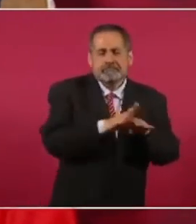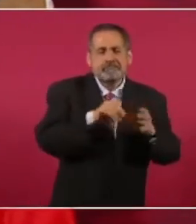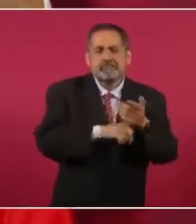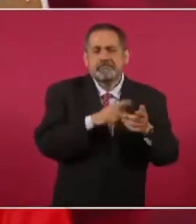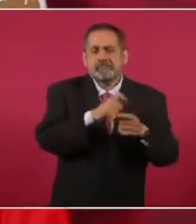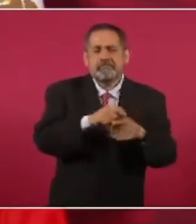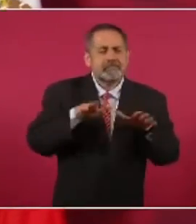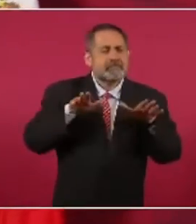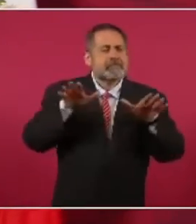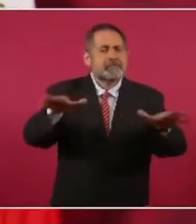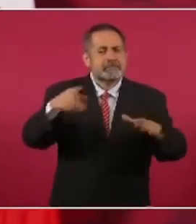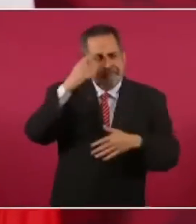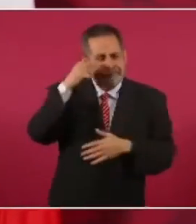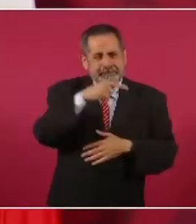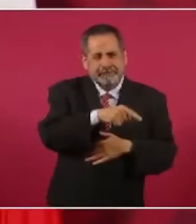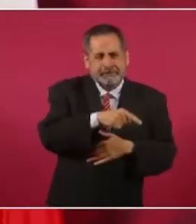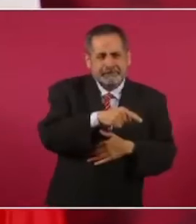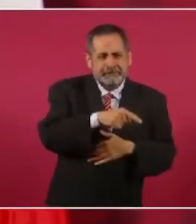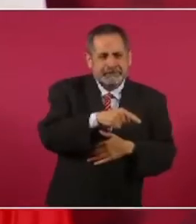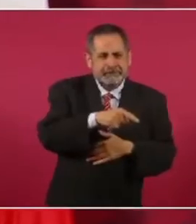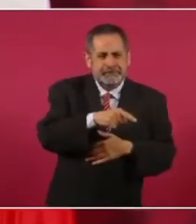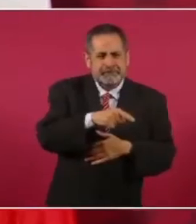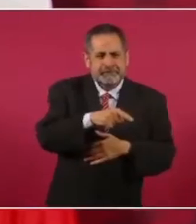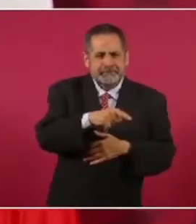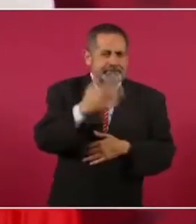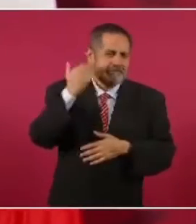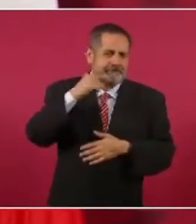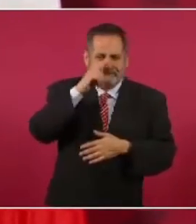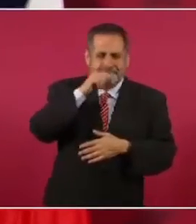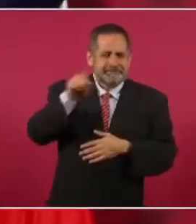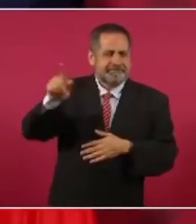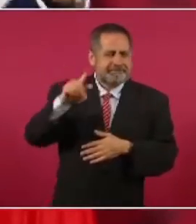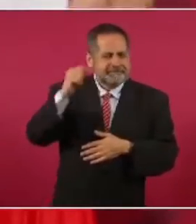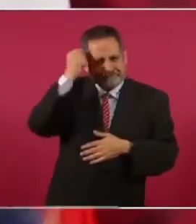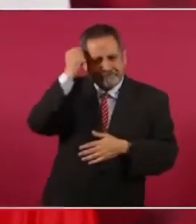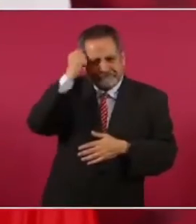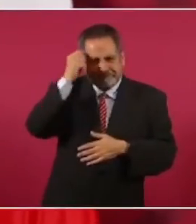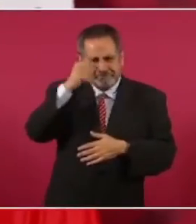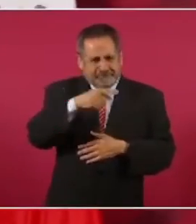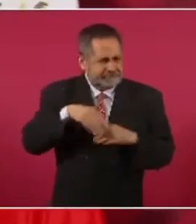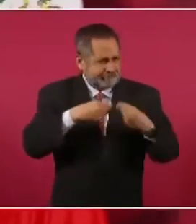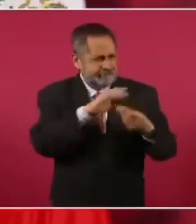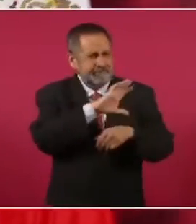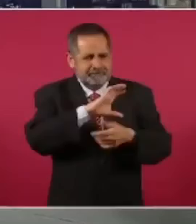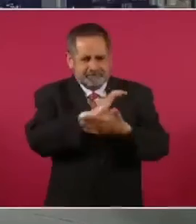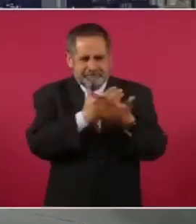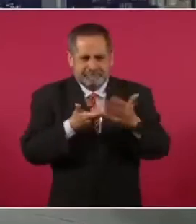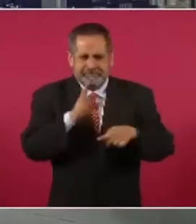del aeropuerto fallido de Texcoco.